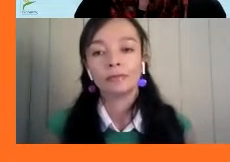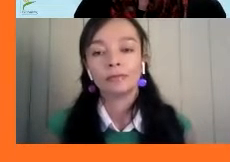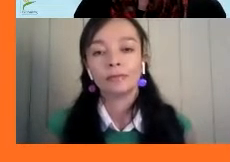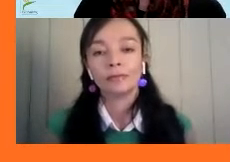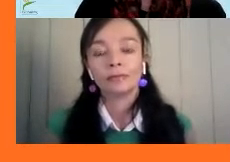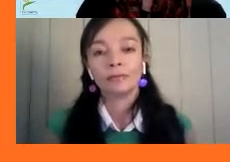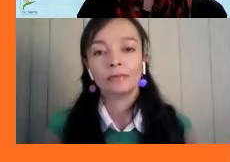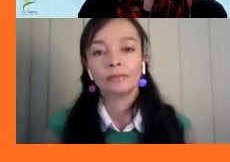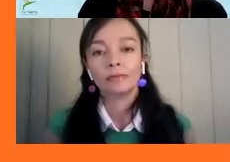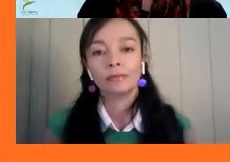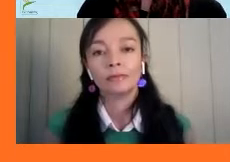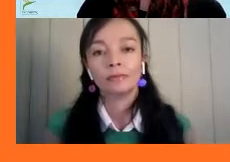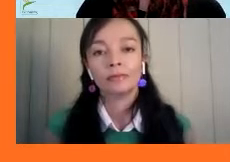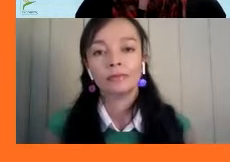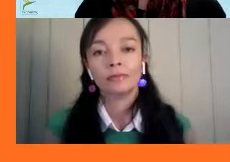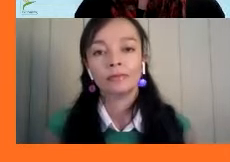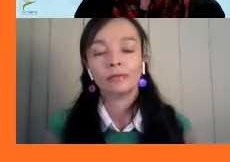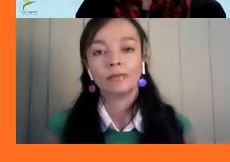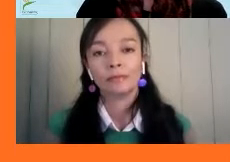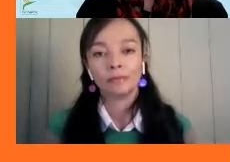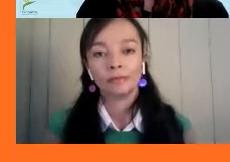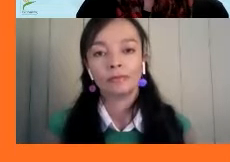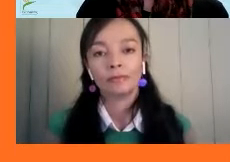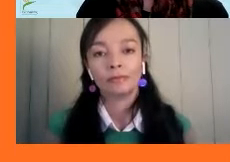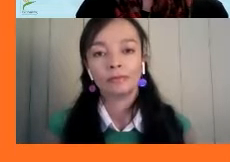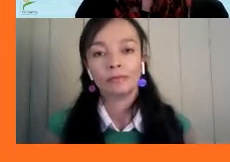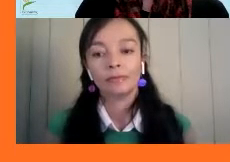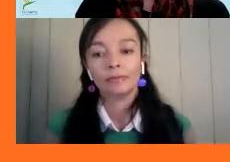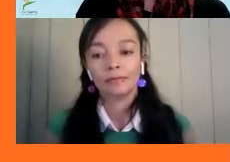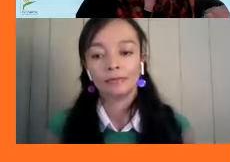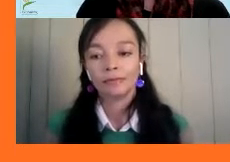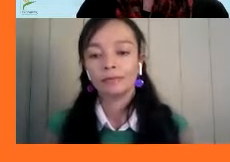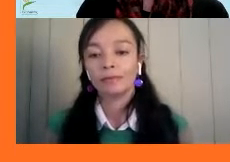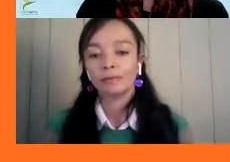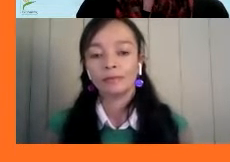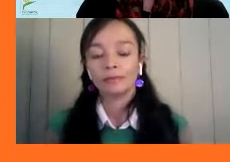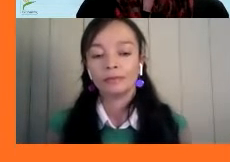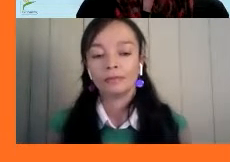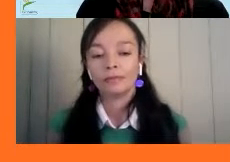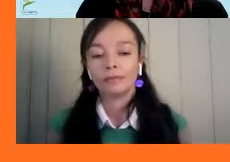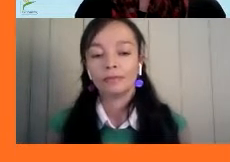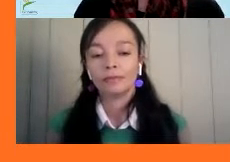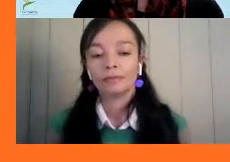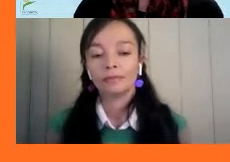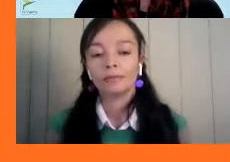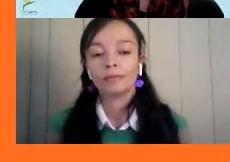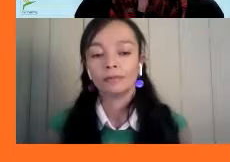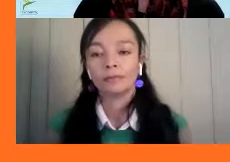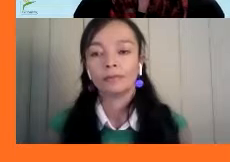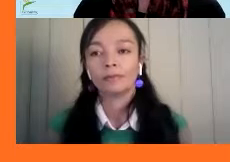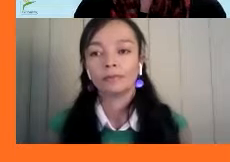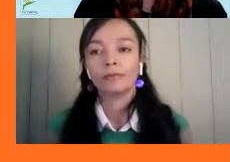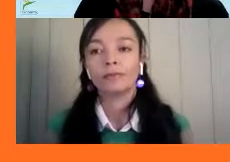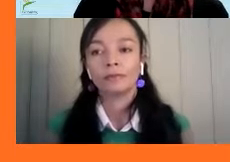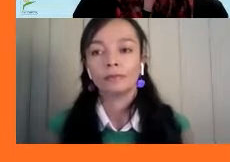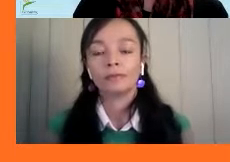los maestros antes? Entonces, los que nos cuidábamos son los que nos enseñaron en los primeros cinco